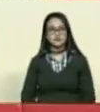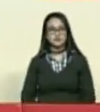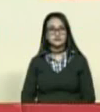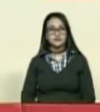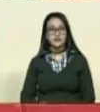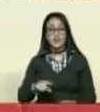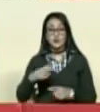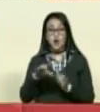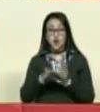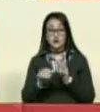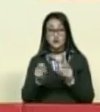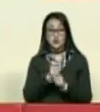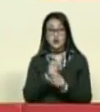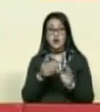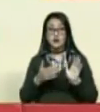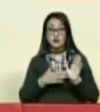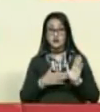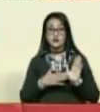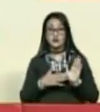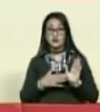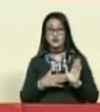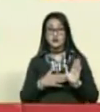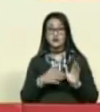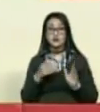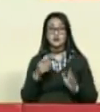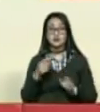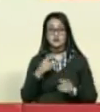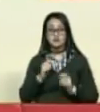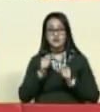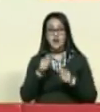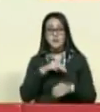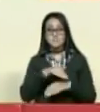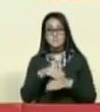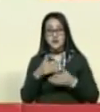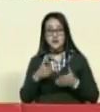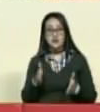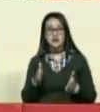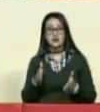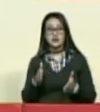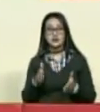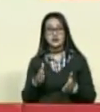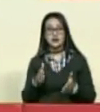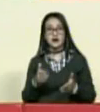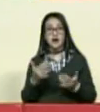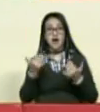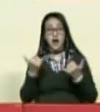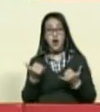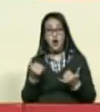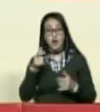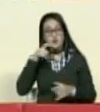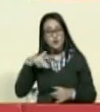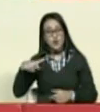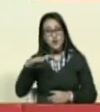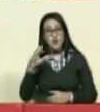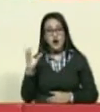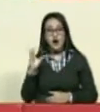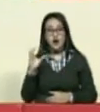Luego en la constituyente la nombré ministra y ahora pueblo de Caracas